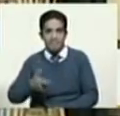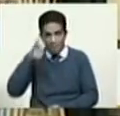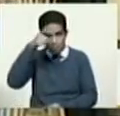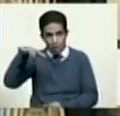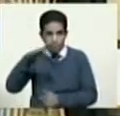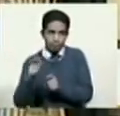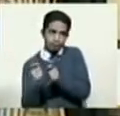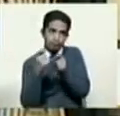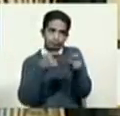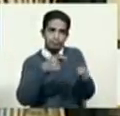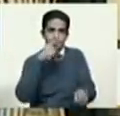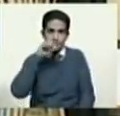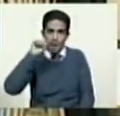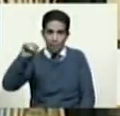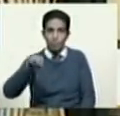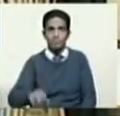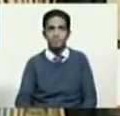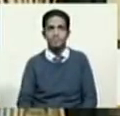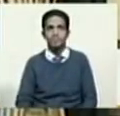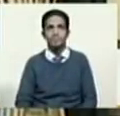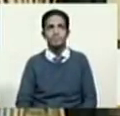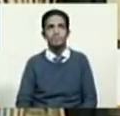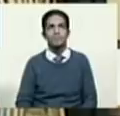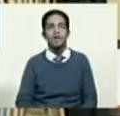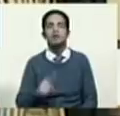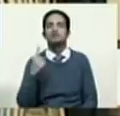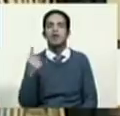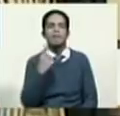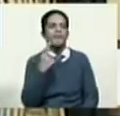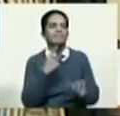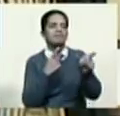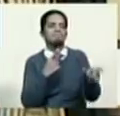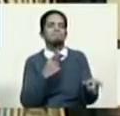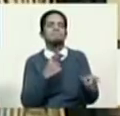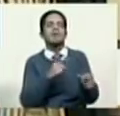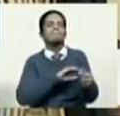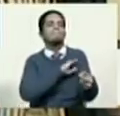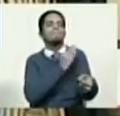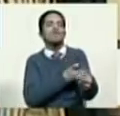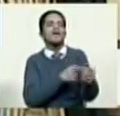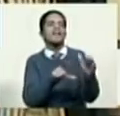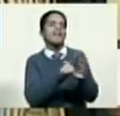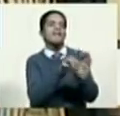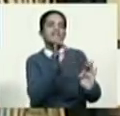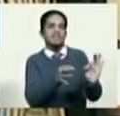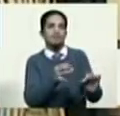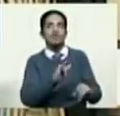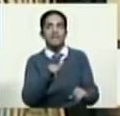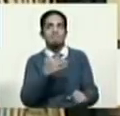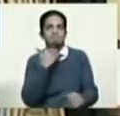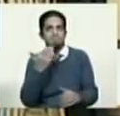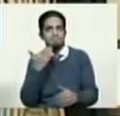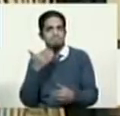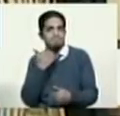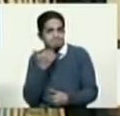Maduro. Solamente hay perturbación en un poder, el legislativo, y ya se va a resolver con elecciones.